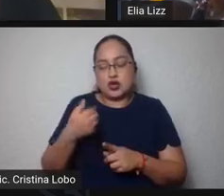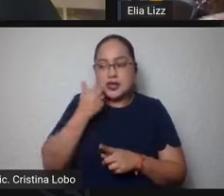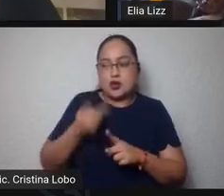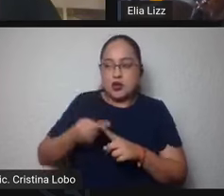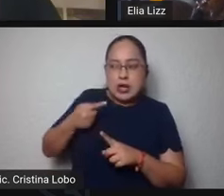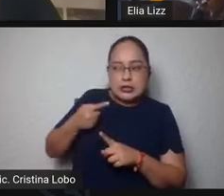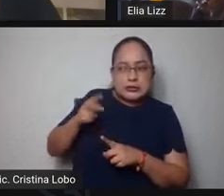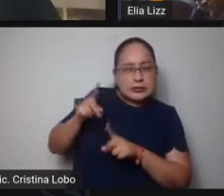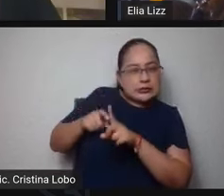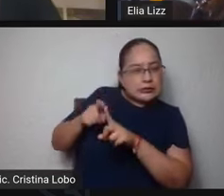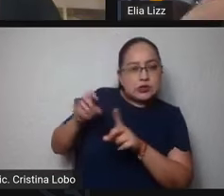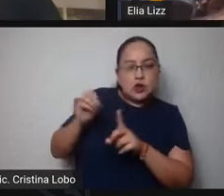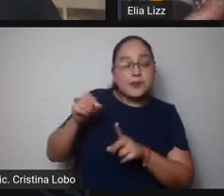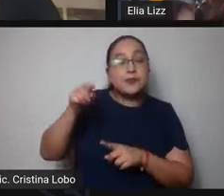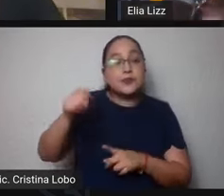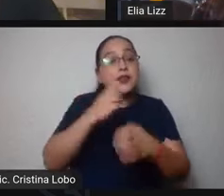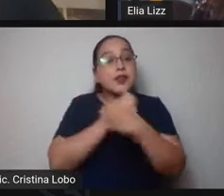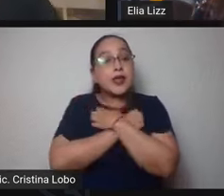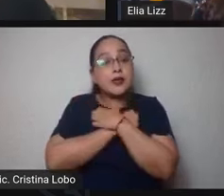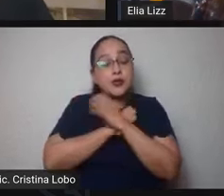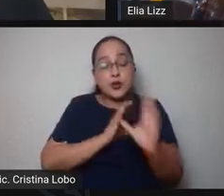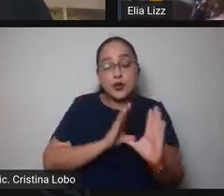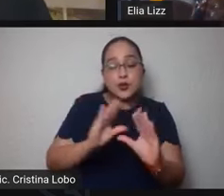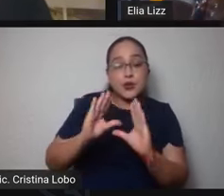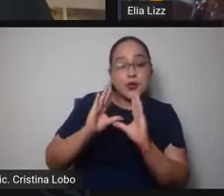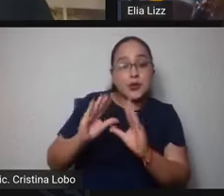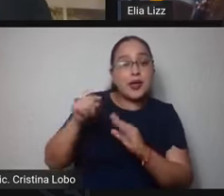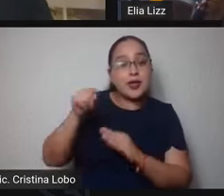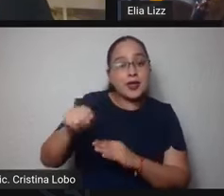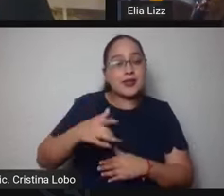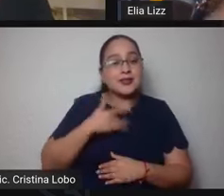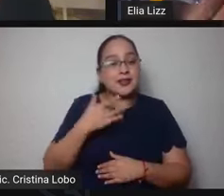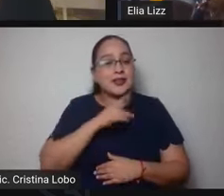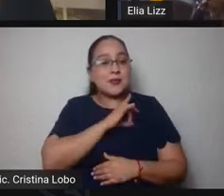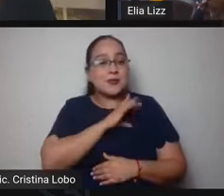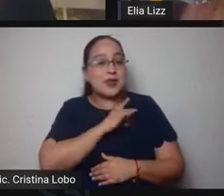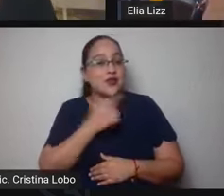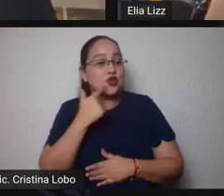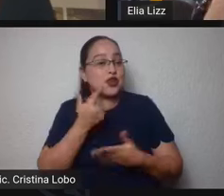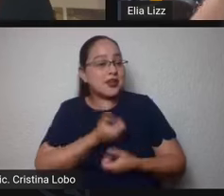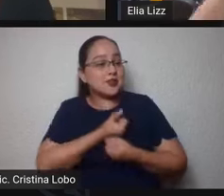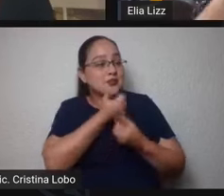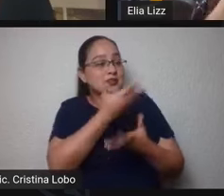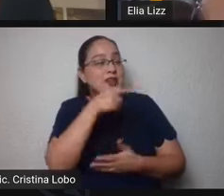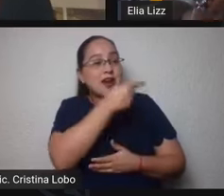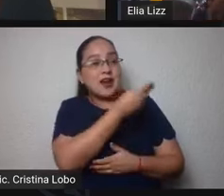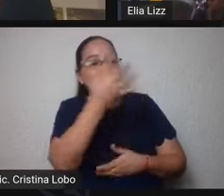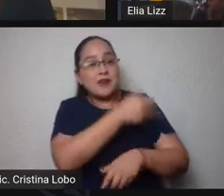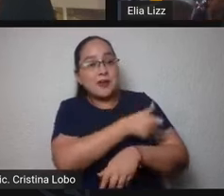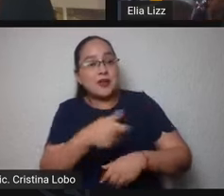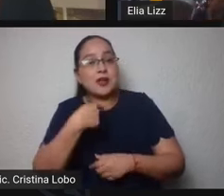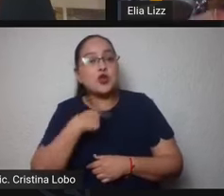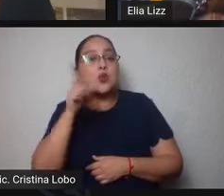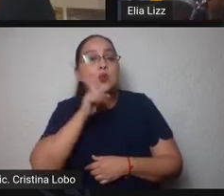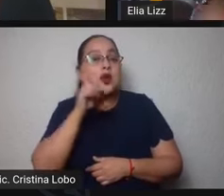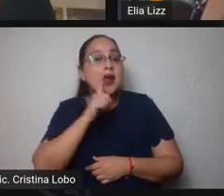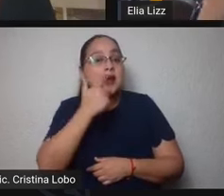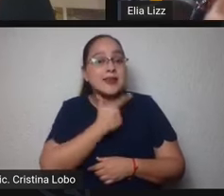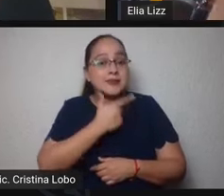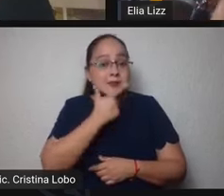la educación que recibiste por el tema del miedo que me estás diciendo de hablar ahorita y decir soy una mujer lesbiana,